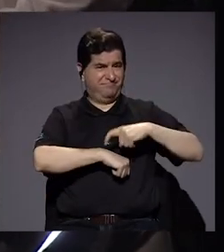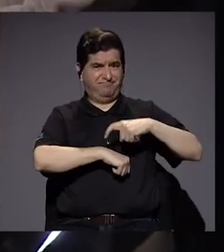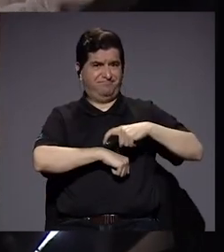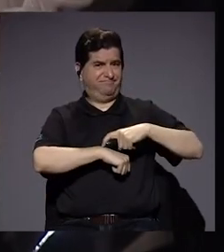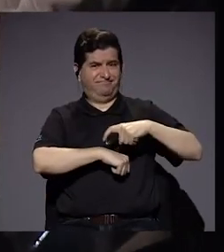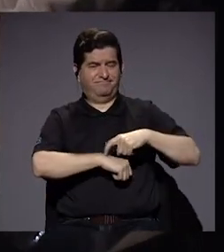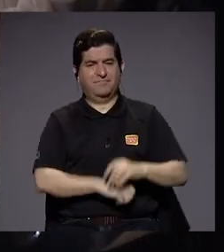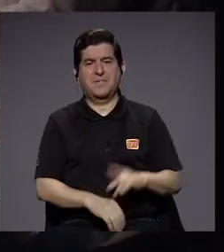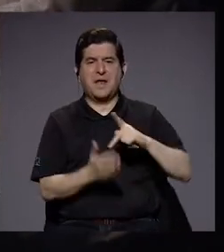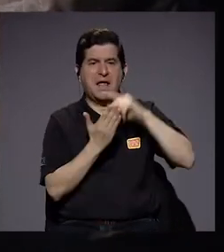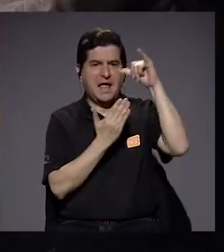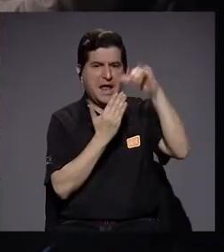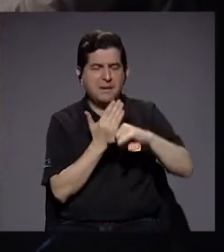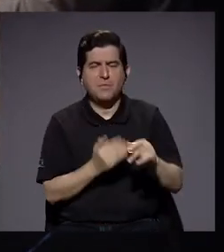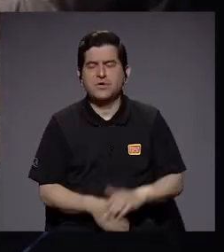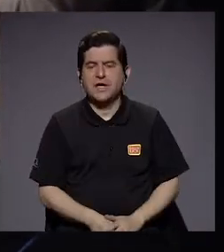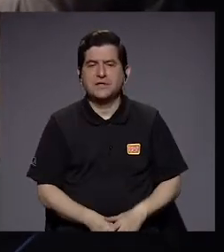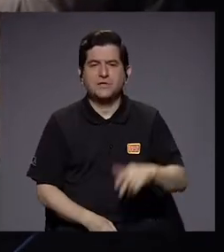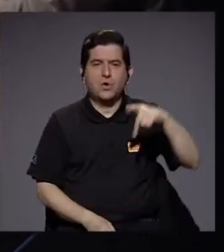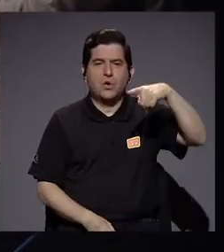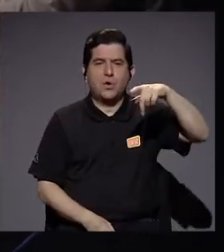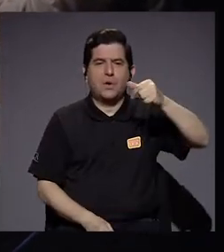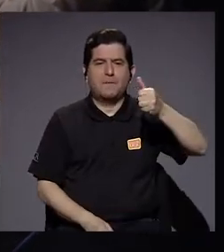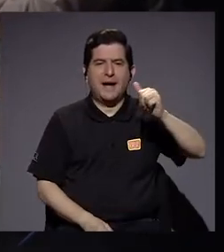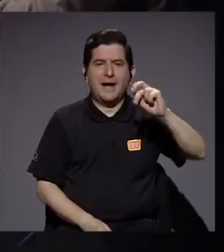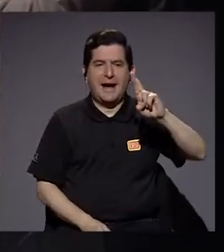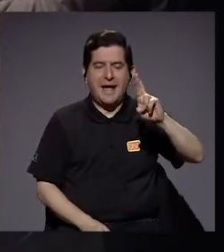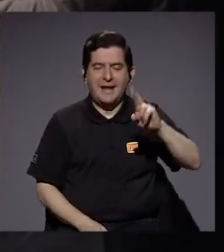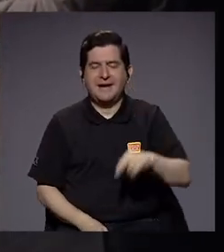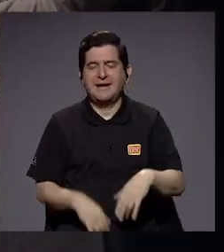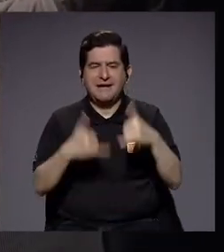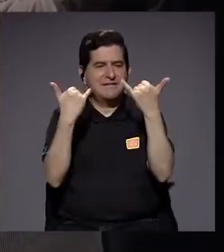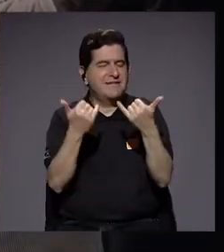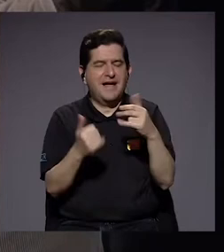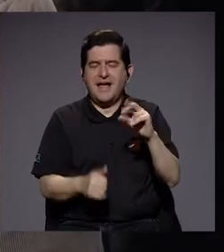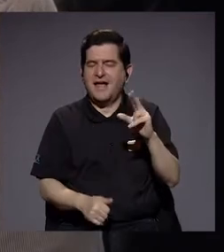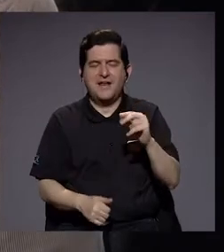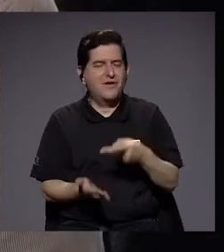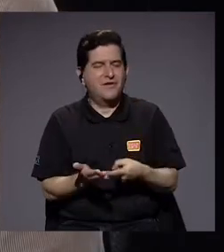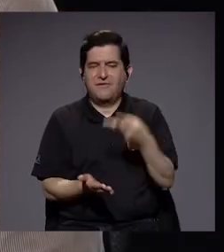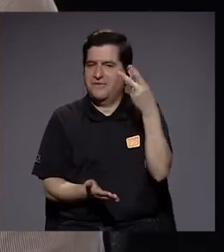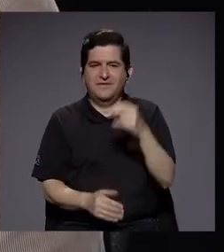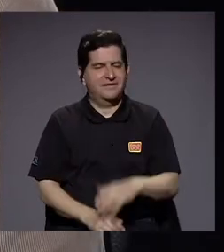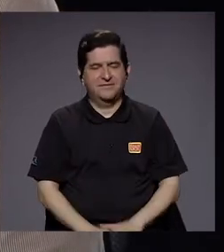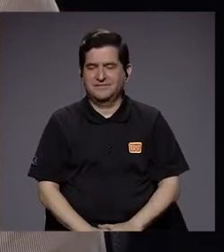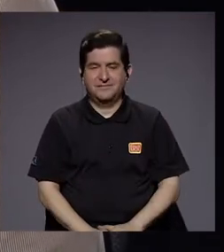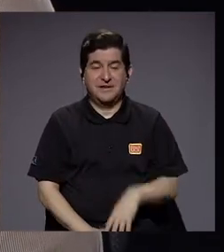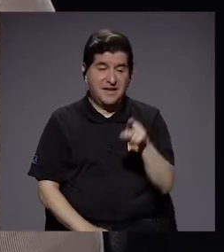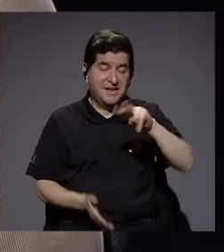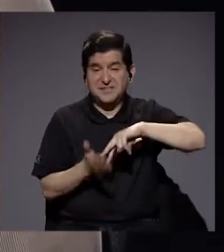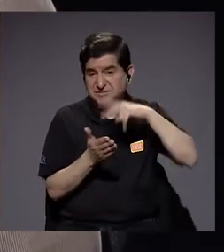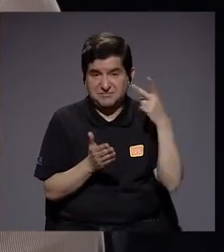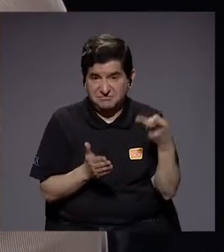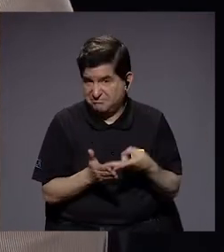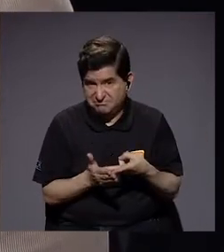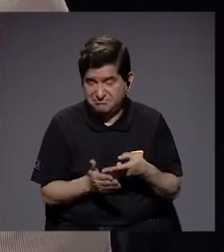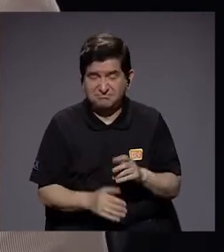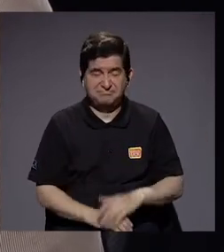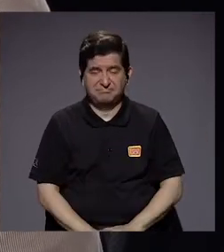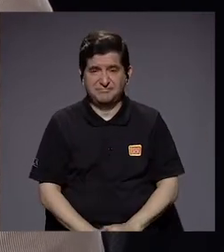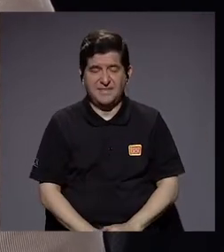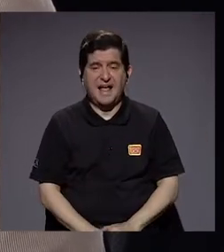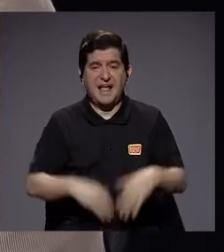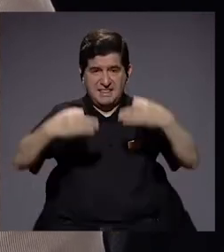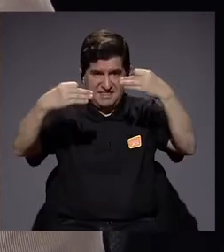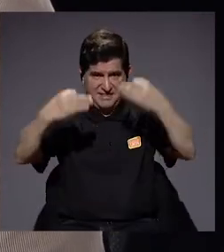vigencia, precisamente por eso, y bueno, eso significa entonces que la decisión, y como yo pensaba, pues era lo correcto, ¿verdad? Uh-huh.